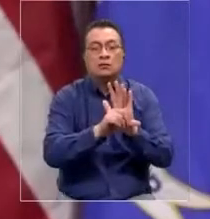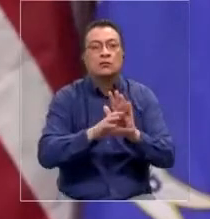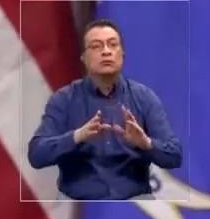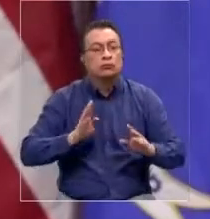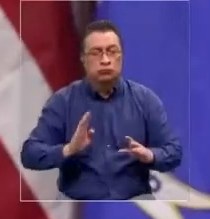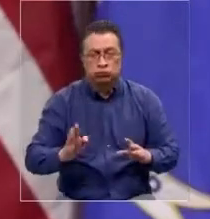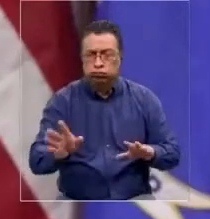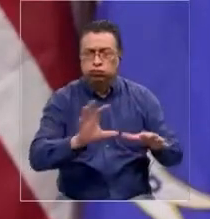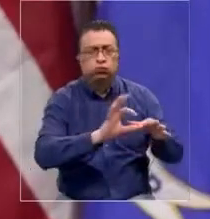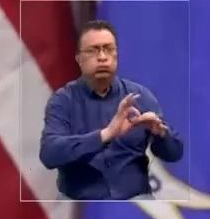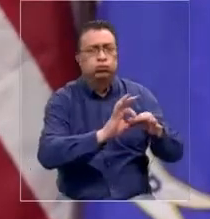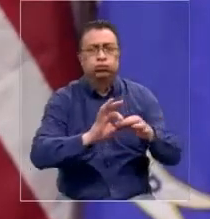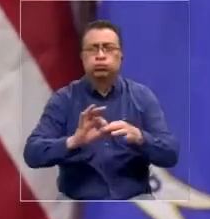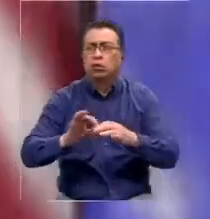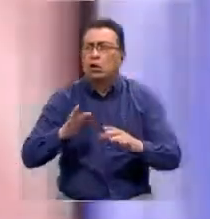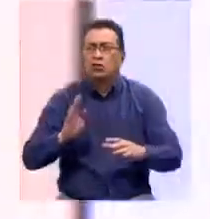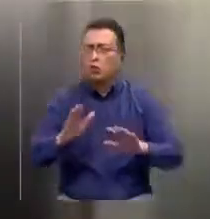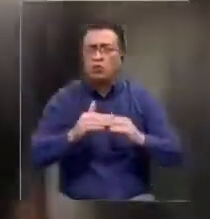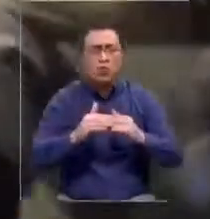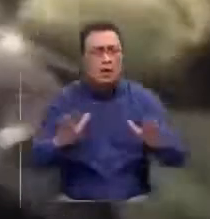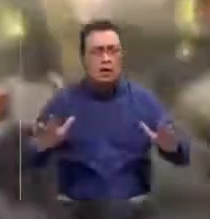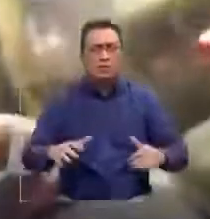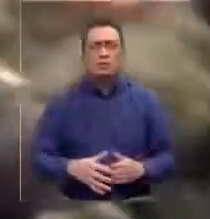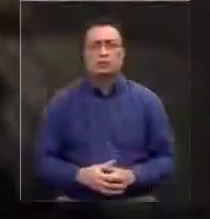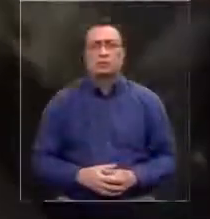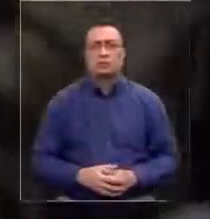Seguiremos los hechos donde sea que nos lleven.